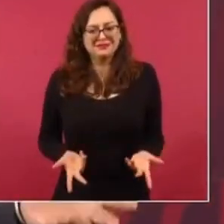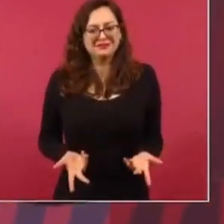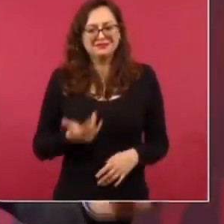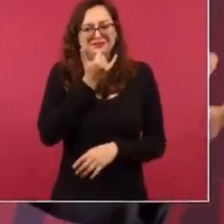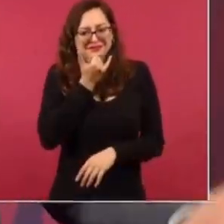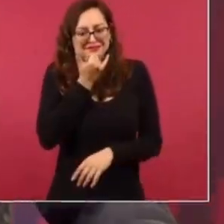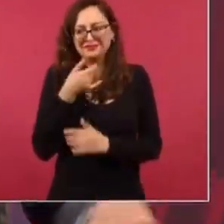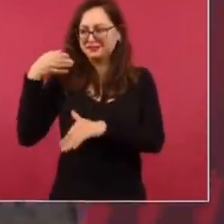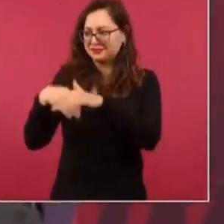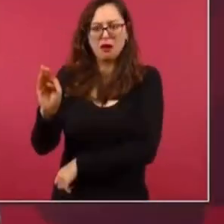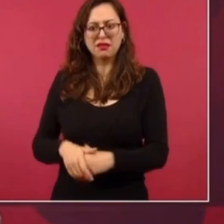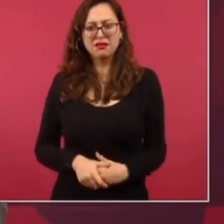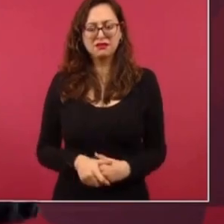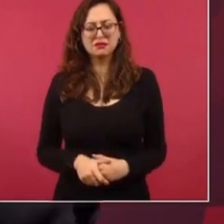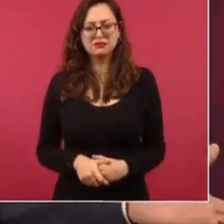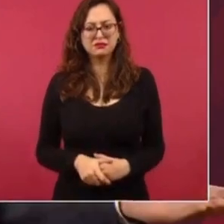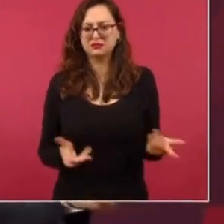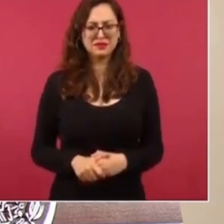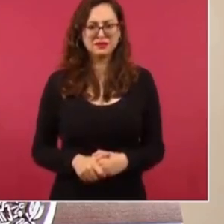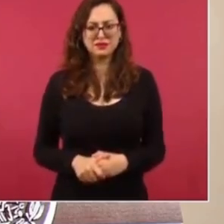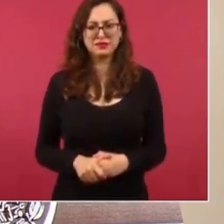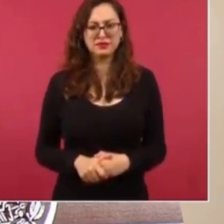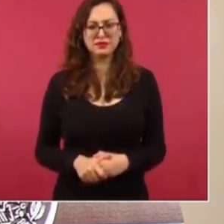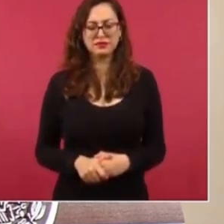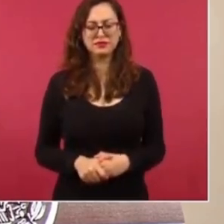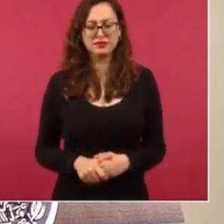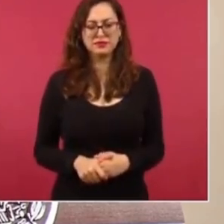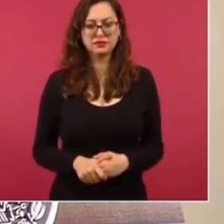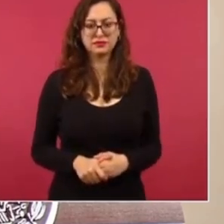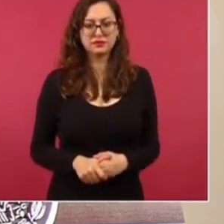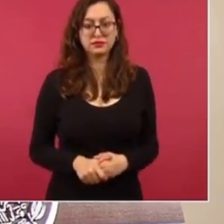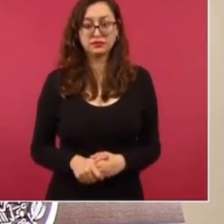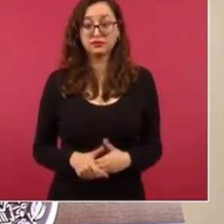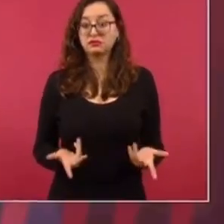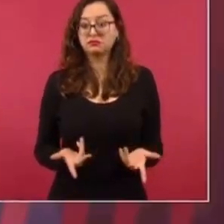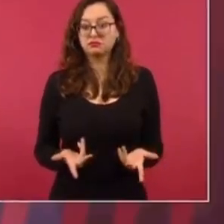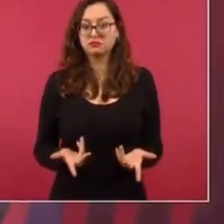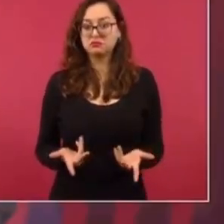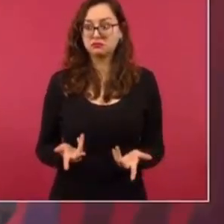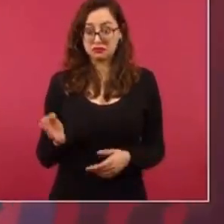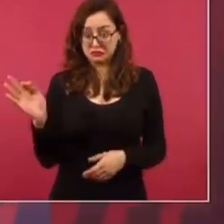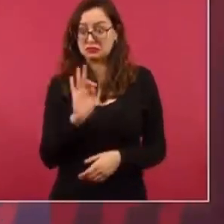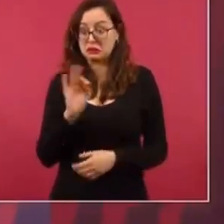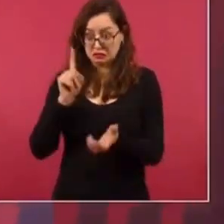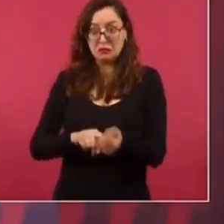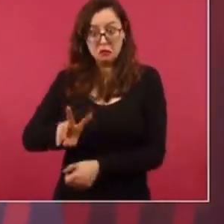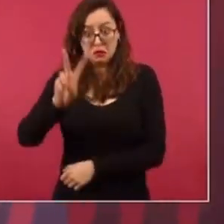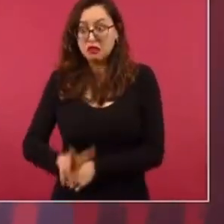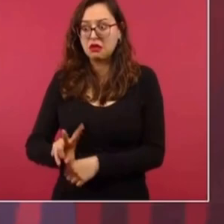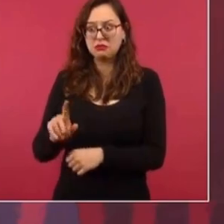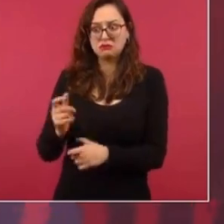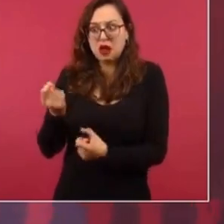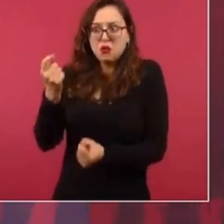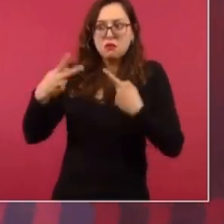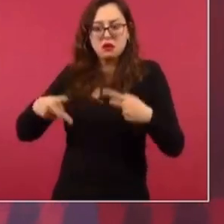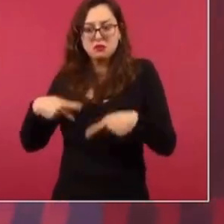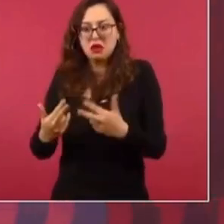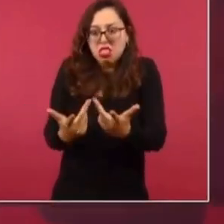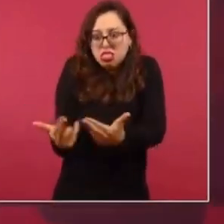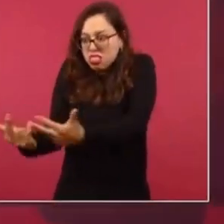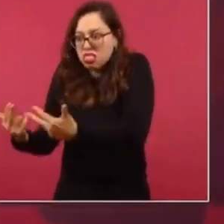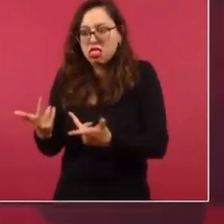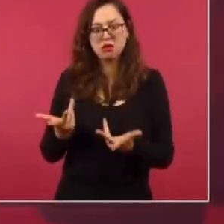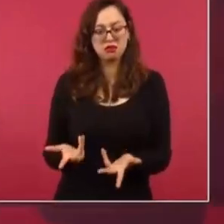trata de proteger a la gente del metro? ¿Por qué no hacerlo? ¿Qué tal que sí sean actos provocados y que lo que